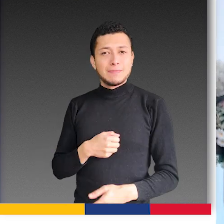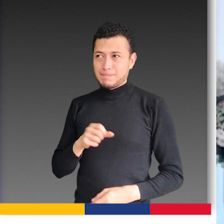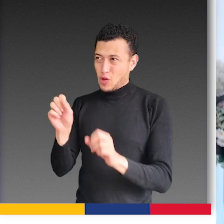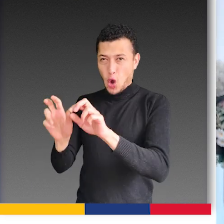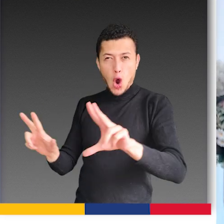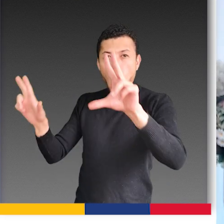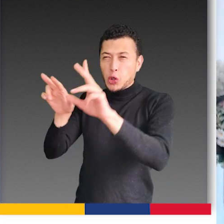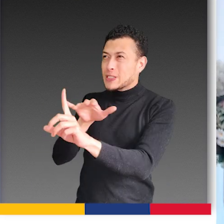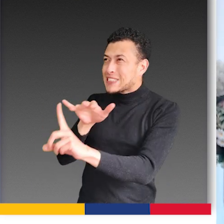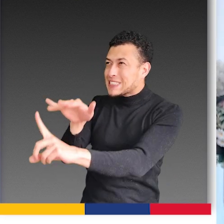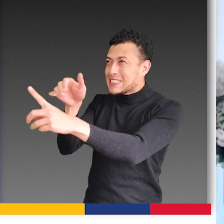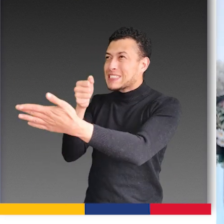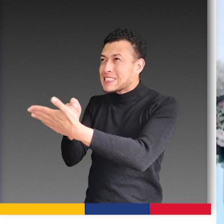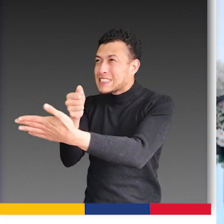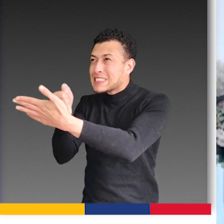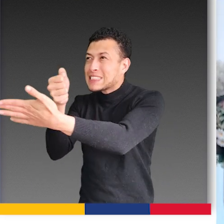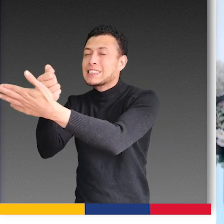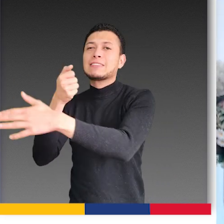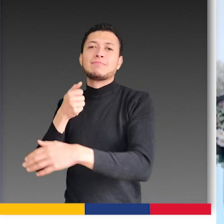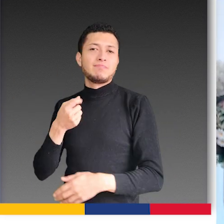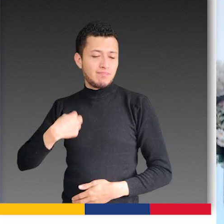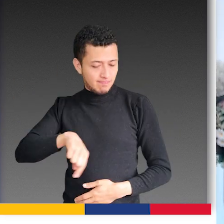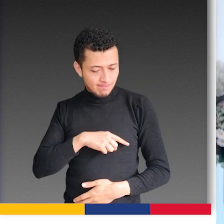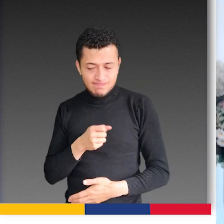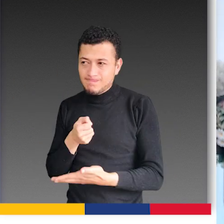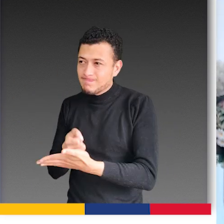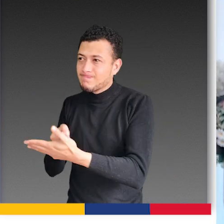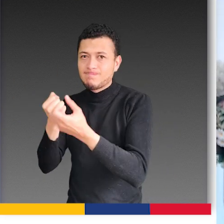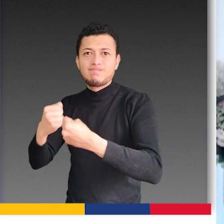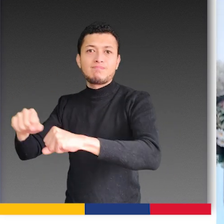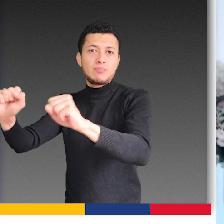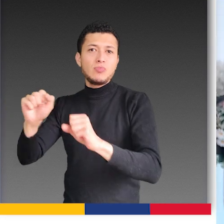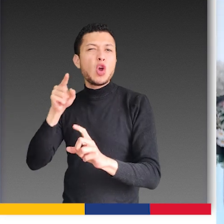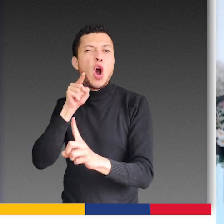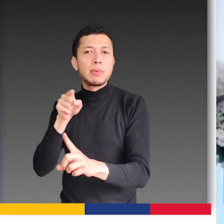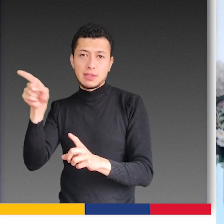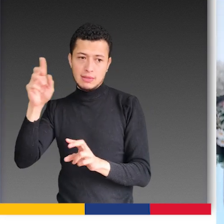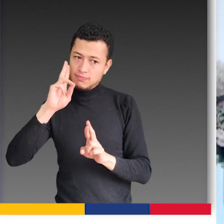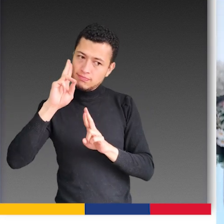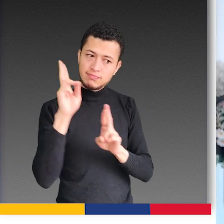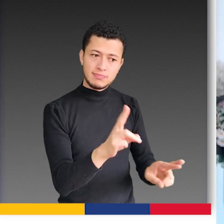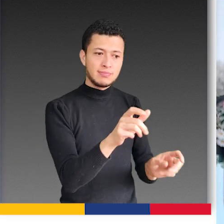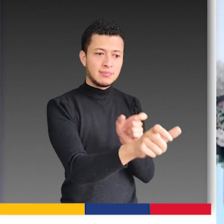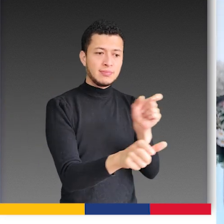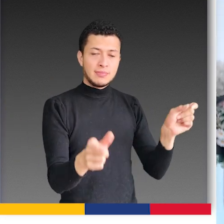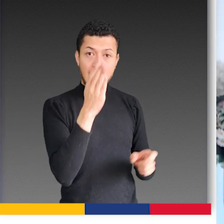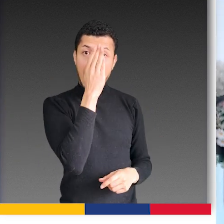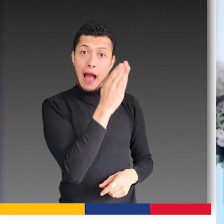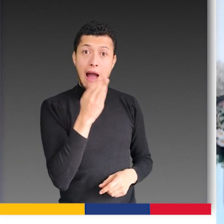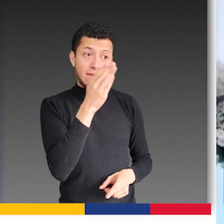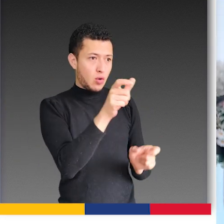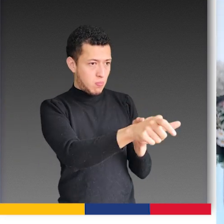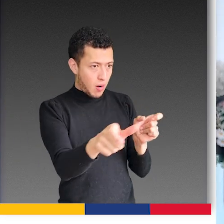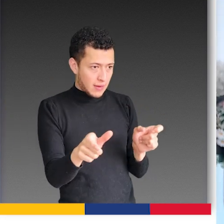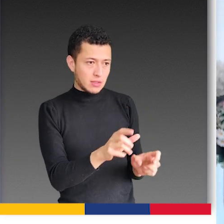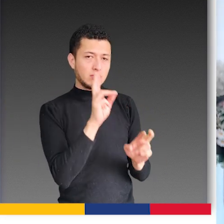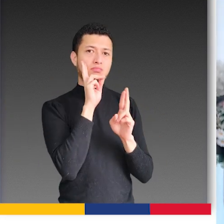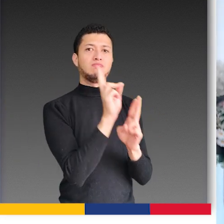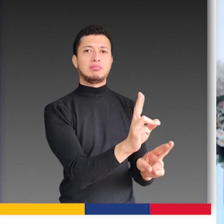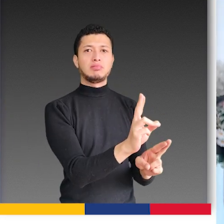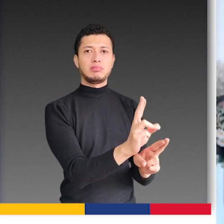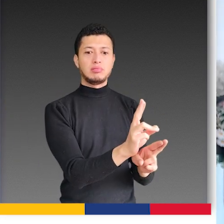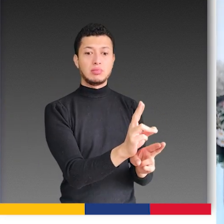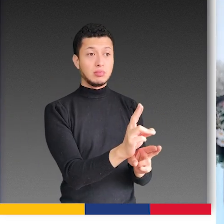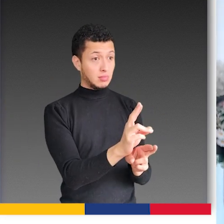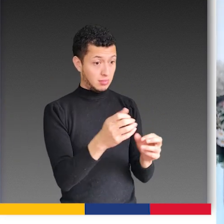tal sentido, hemos intentado incidir en Naciones Unidas para que reconozcan